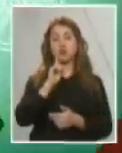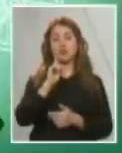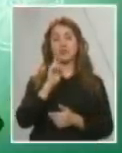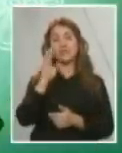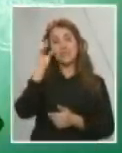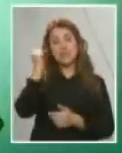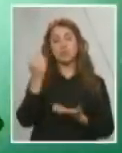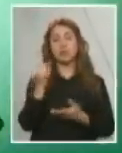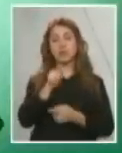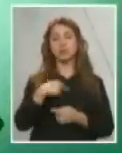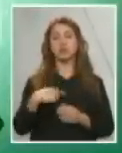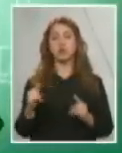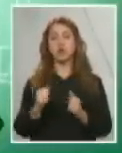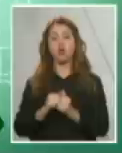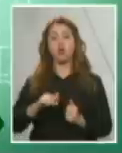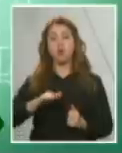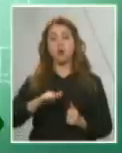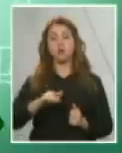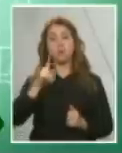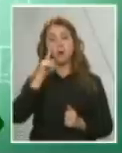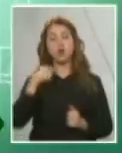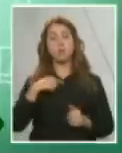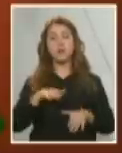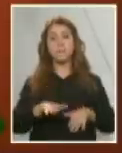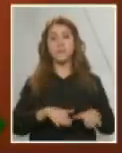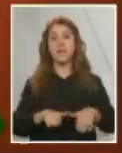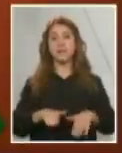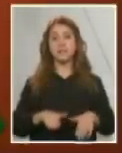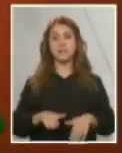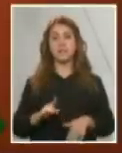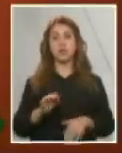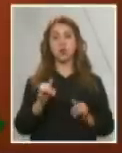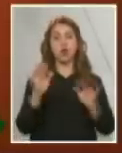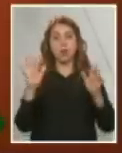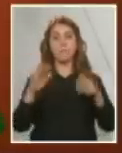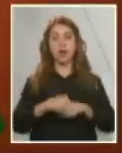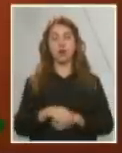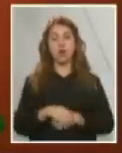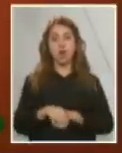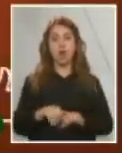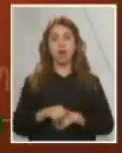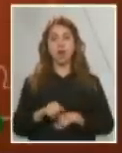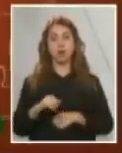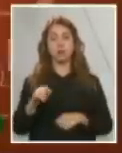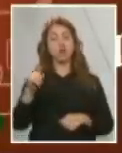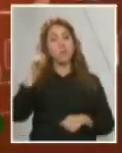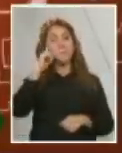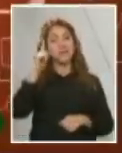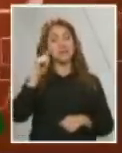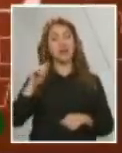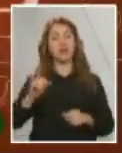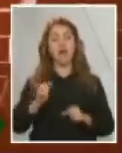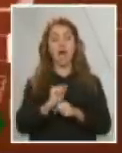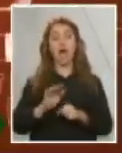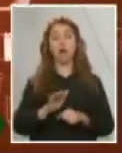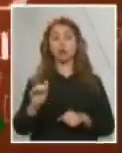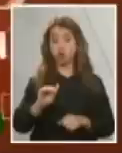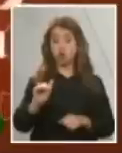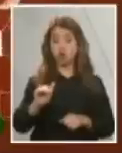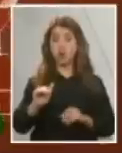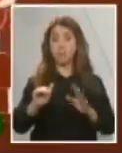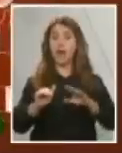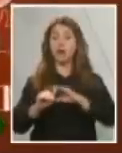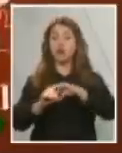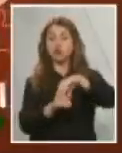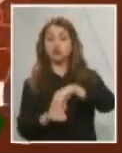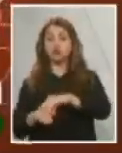niño decía, yo juego con los autos, pero juego con mis pies, con las manos. Claro, exacto. Sí. Y los autos están pensados, los autos de juguete, algo tan básico, un derecho tan